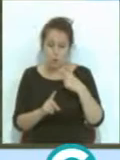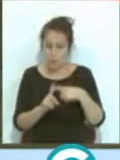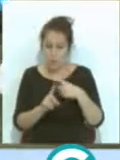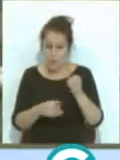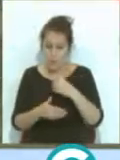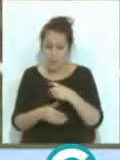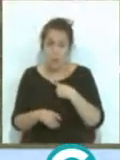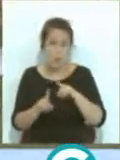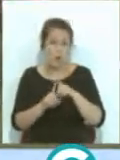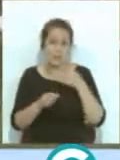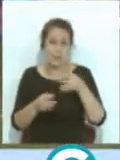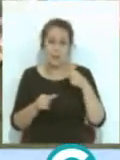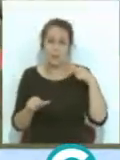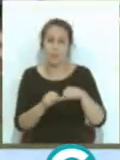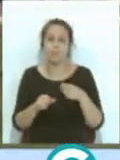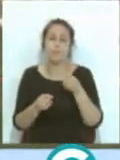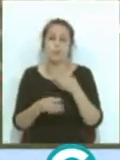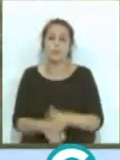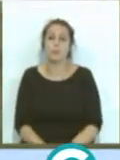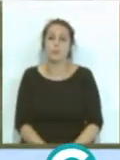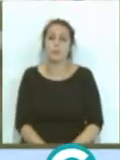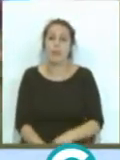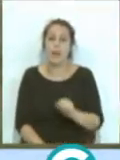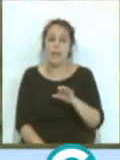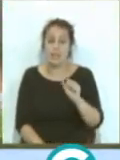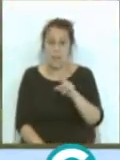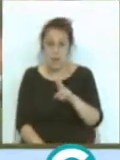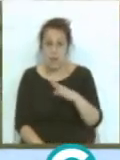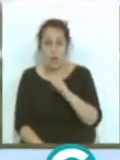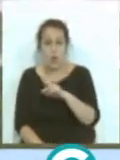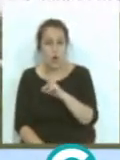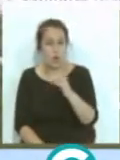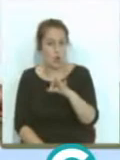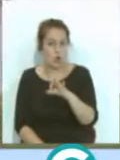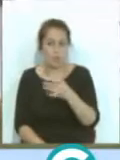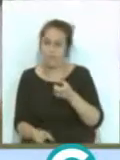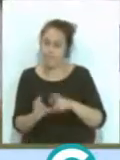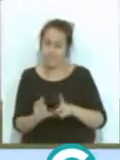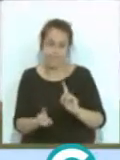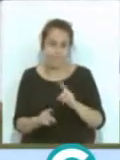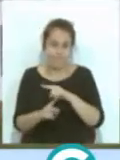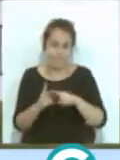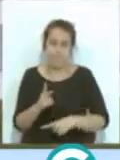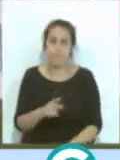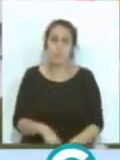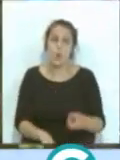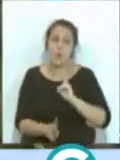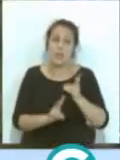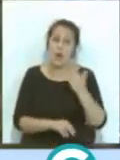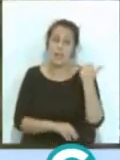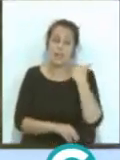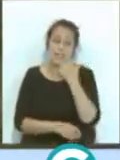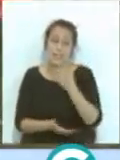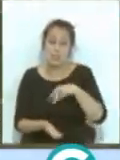siempre. Bueno, gracias. No va a estar Hazard, no va a estar Toni Kroos. Bueno, yo he contestado antes, si no está es que no